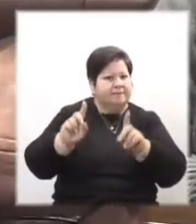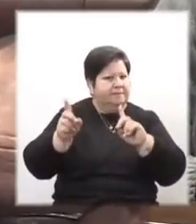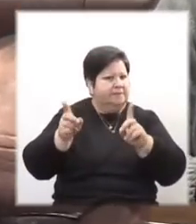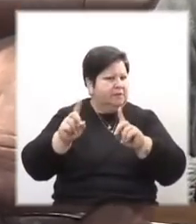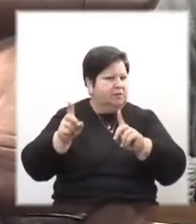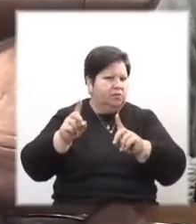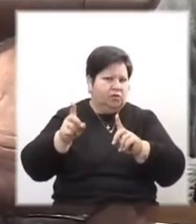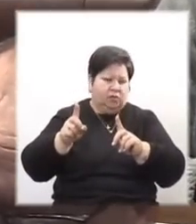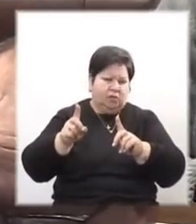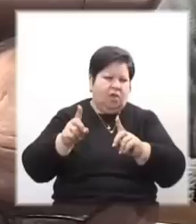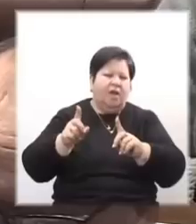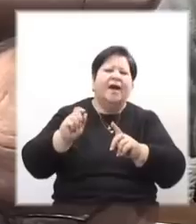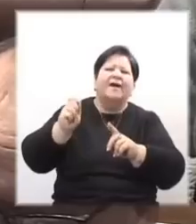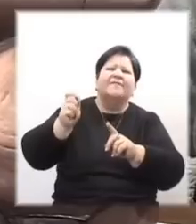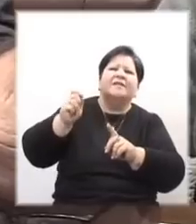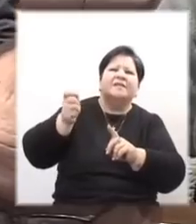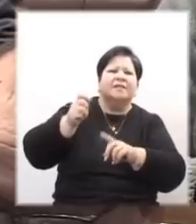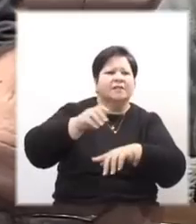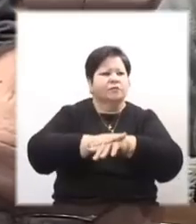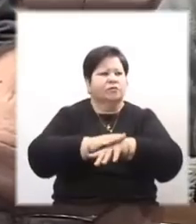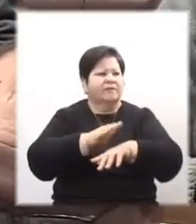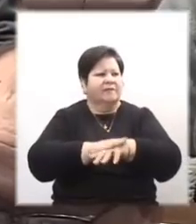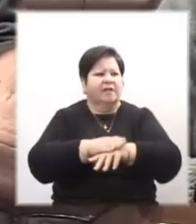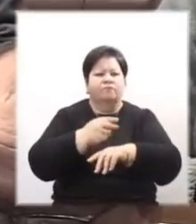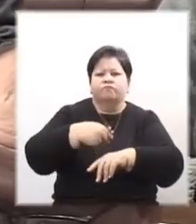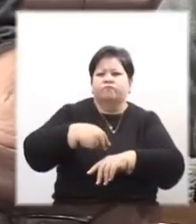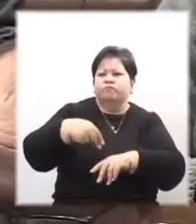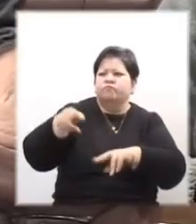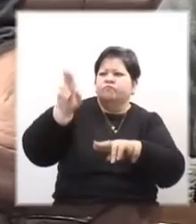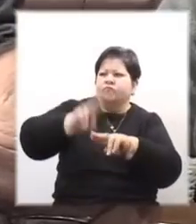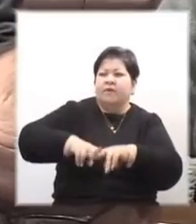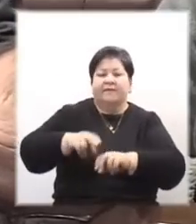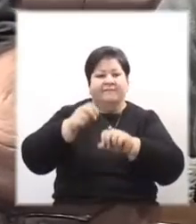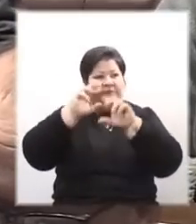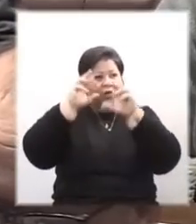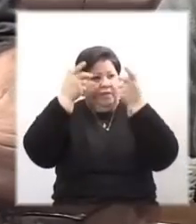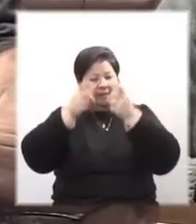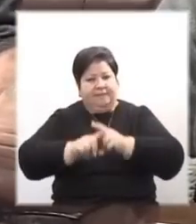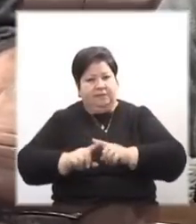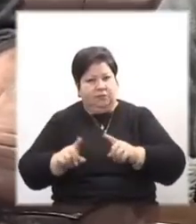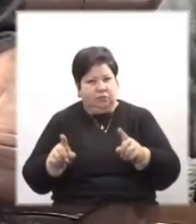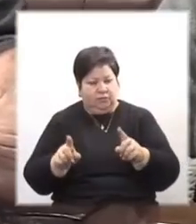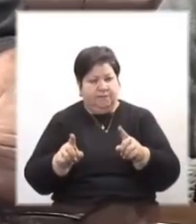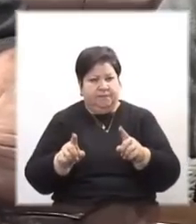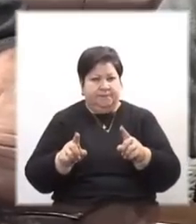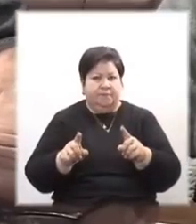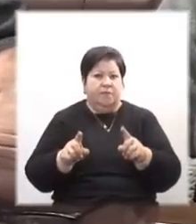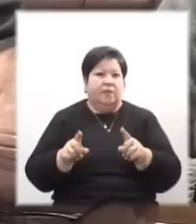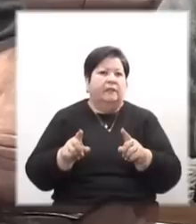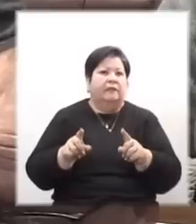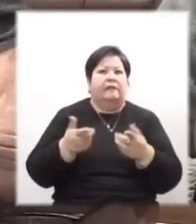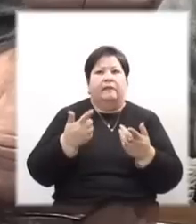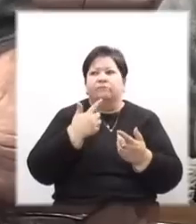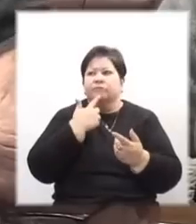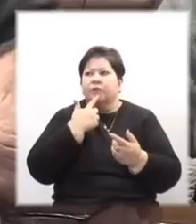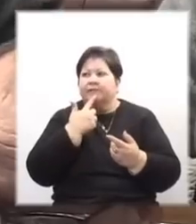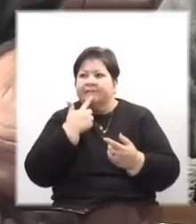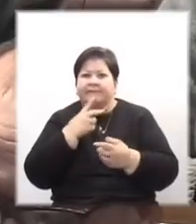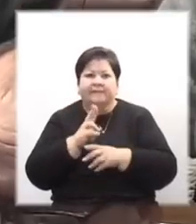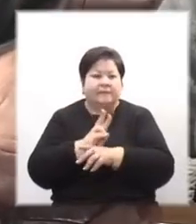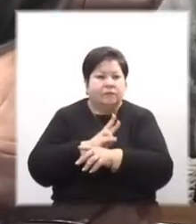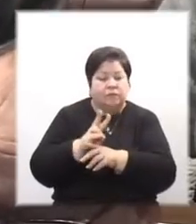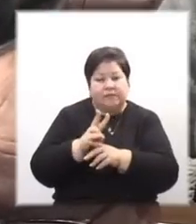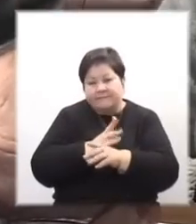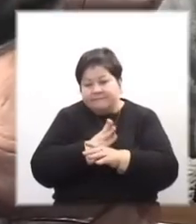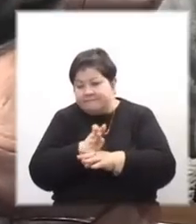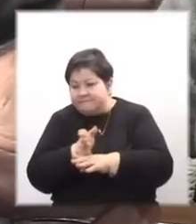tiene en su responsabilidad más muertes violentas, ni vamos a canalizar la discusión de la política de seguridad por ese lado.